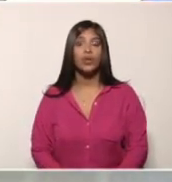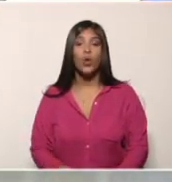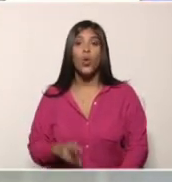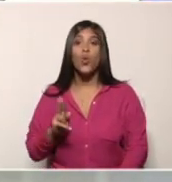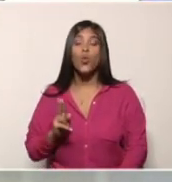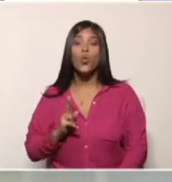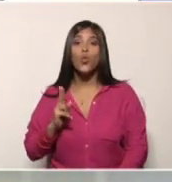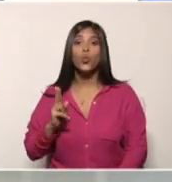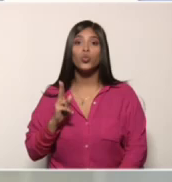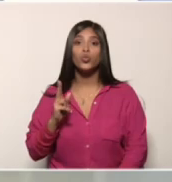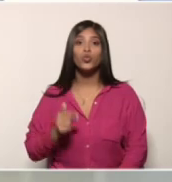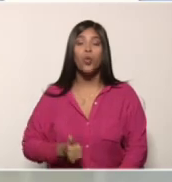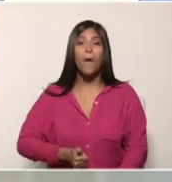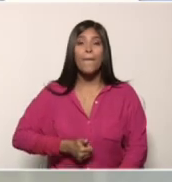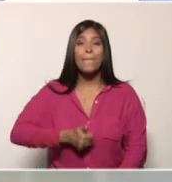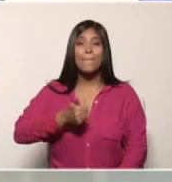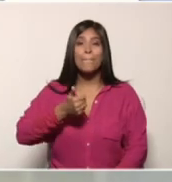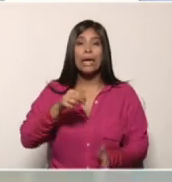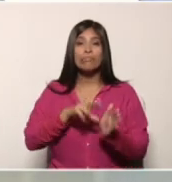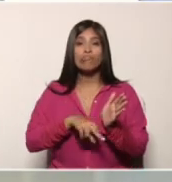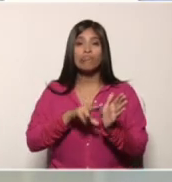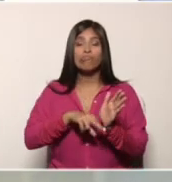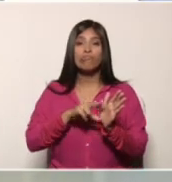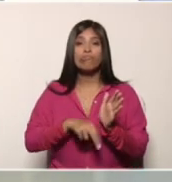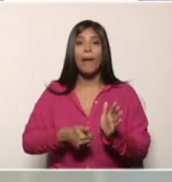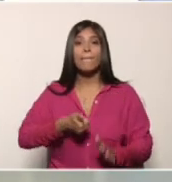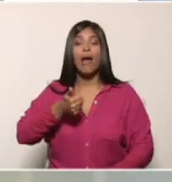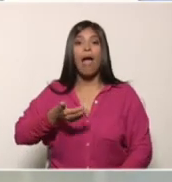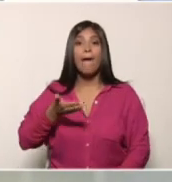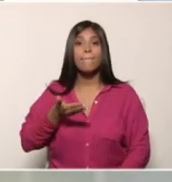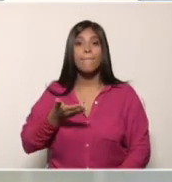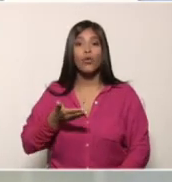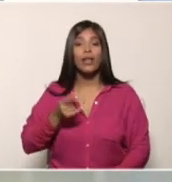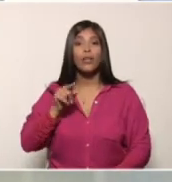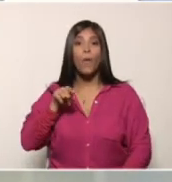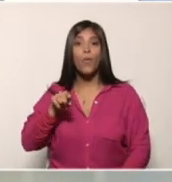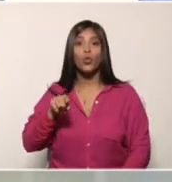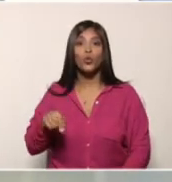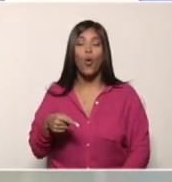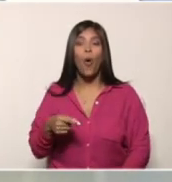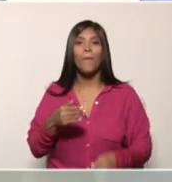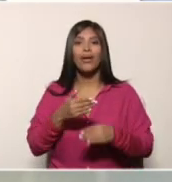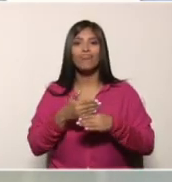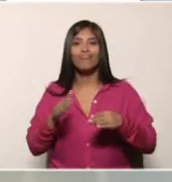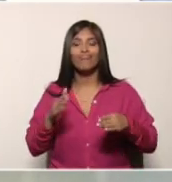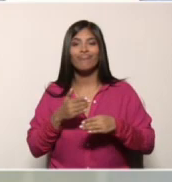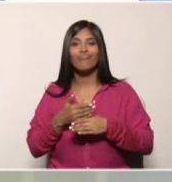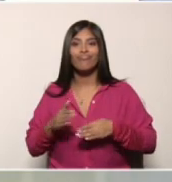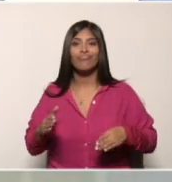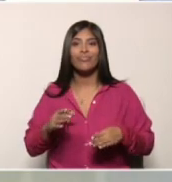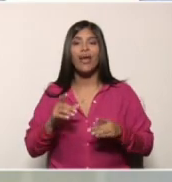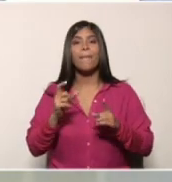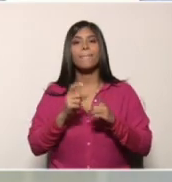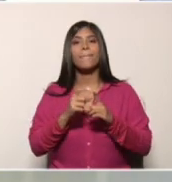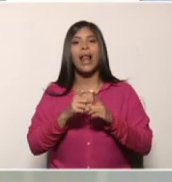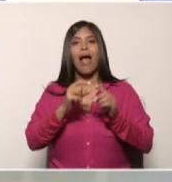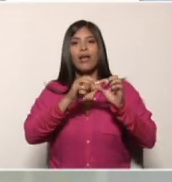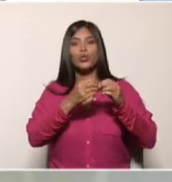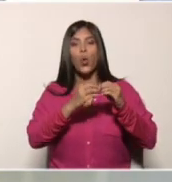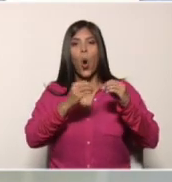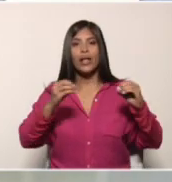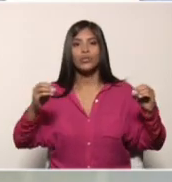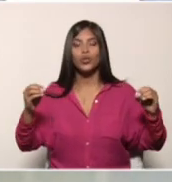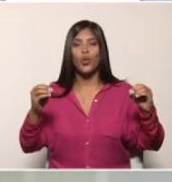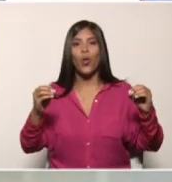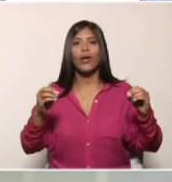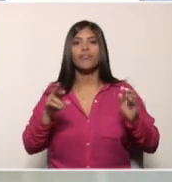los usos más relevantes es cuando estamos utilizando el punto y coma para separar oraciones yuxtapuestas. Tenemos